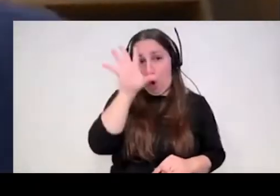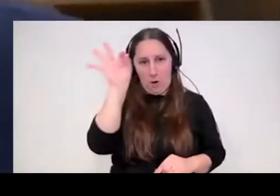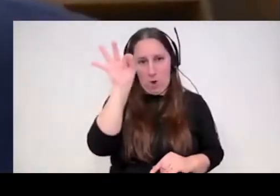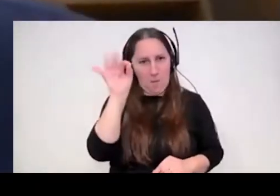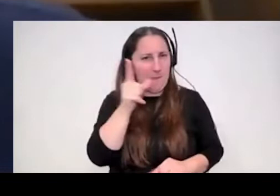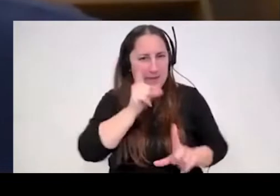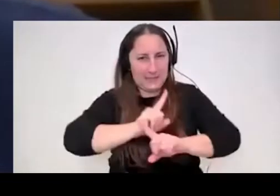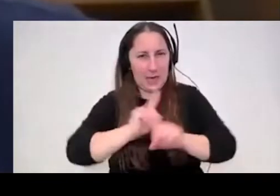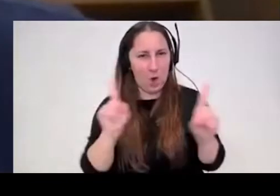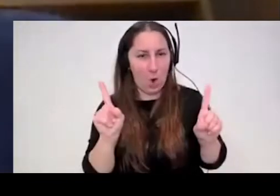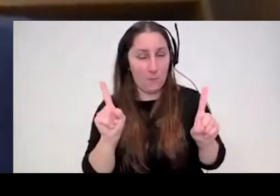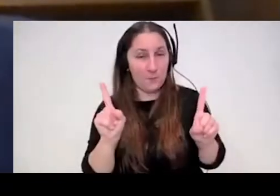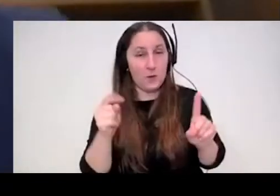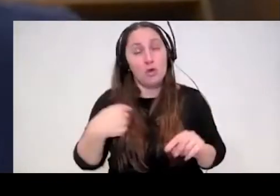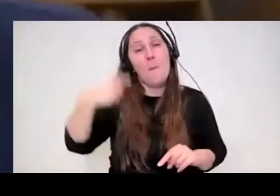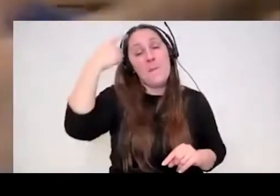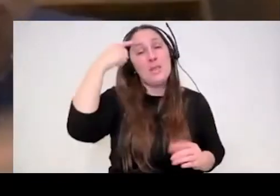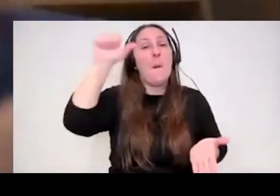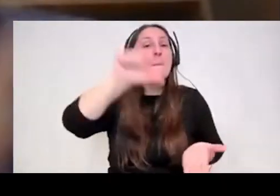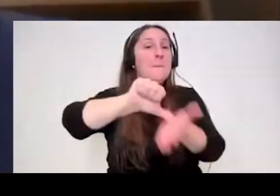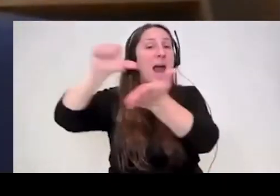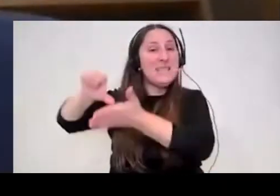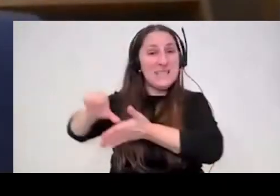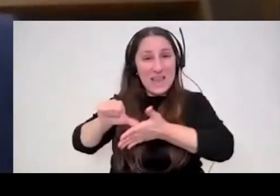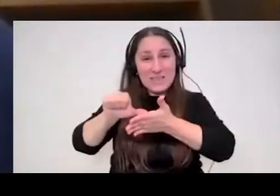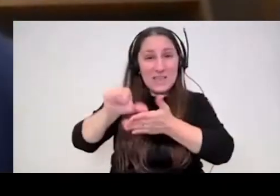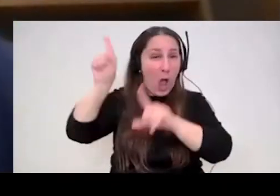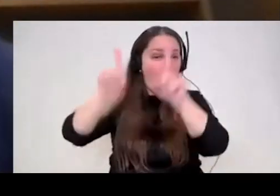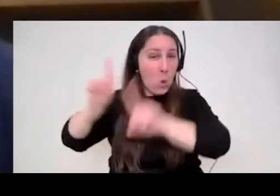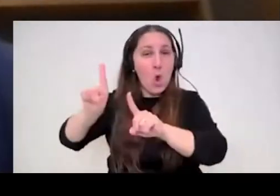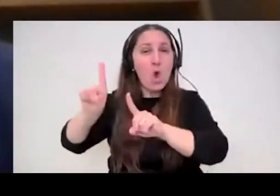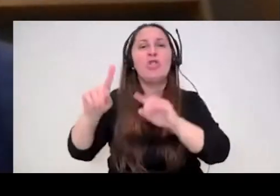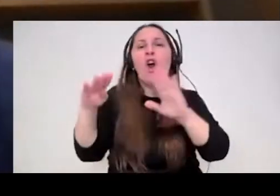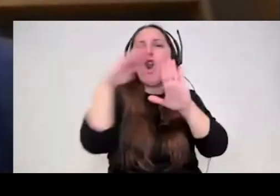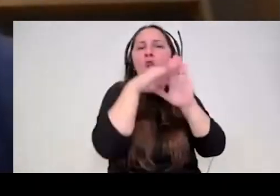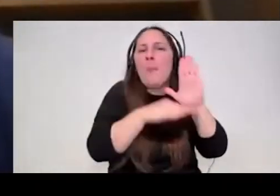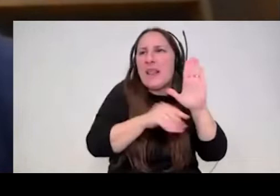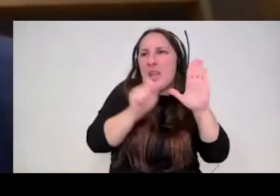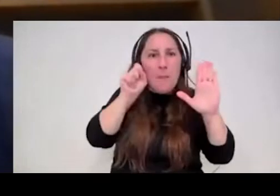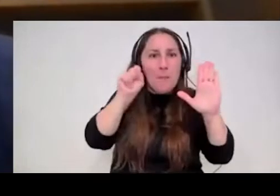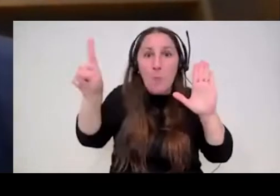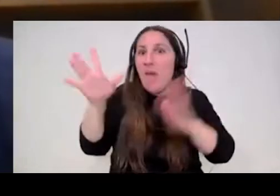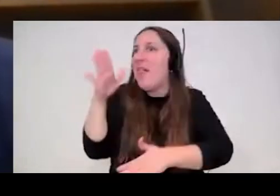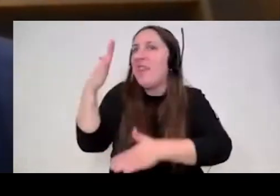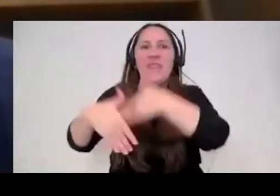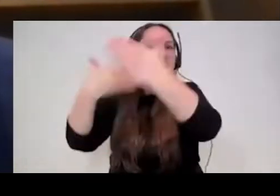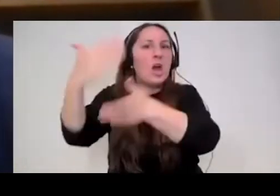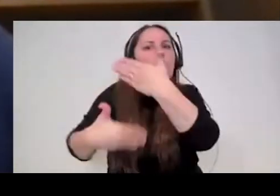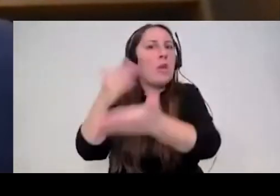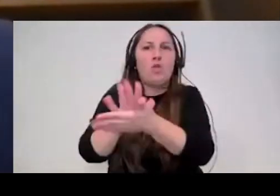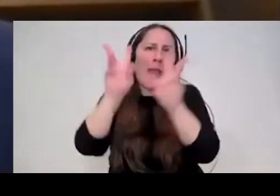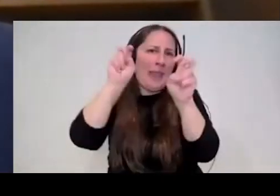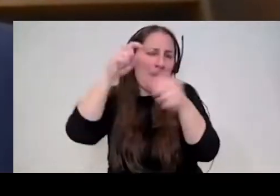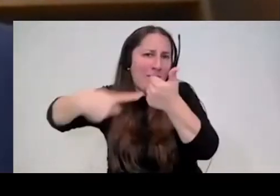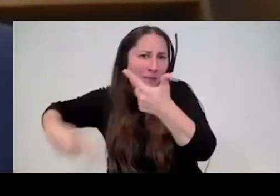Yo creo que para los países que no tienen normativa propia desarrollada sobre distintas temáticas, los convenios del